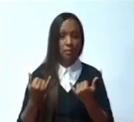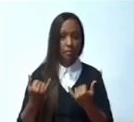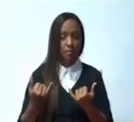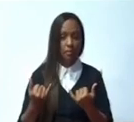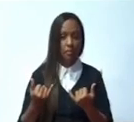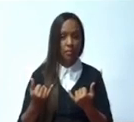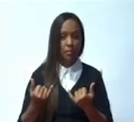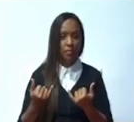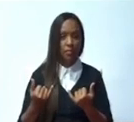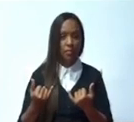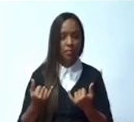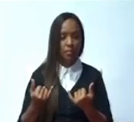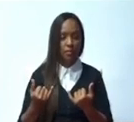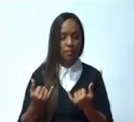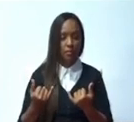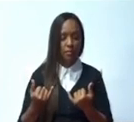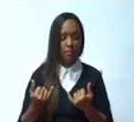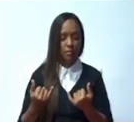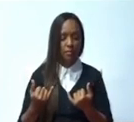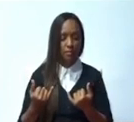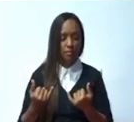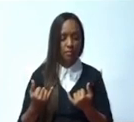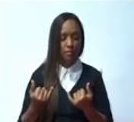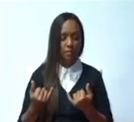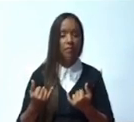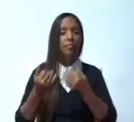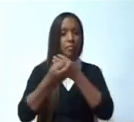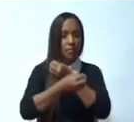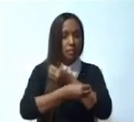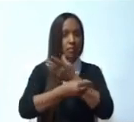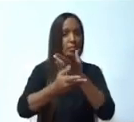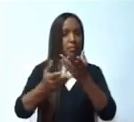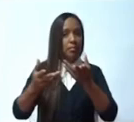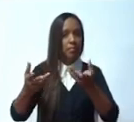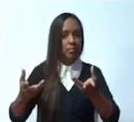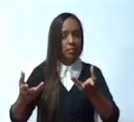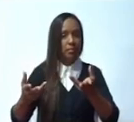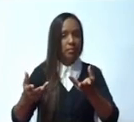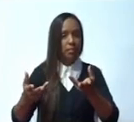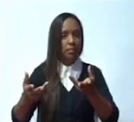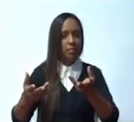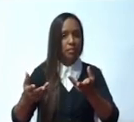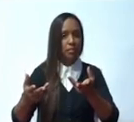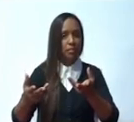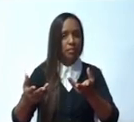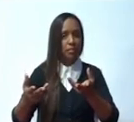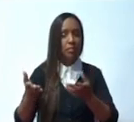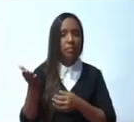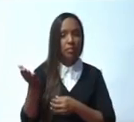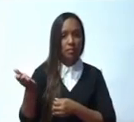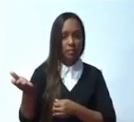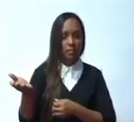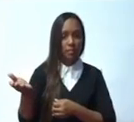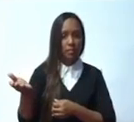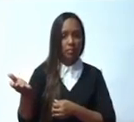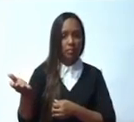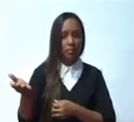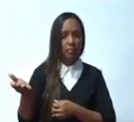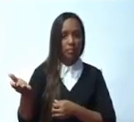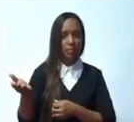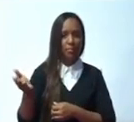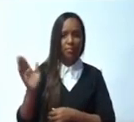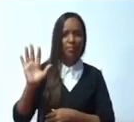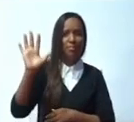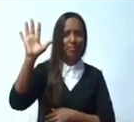la siguiente información al vocero del Partido de la Liberación Dominicana. No, no haga